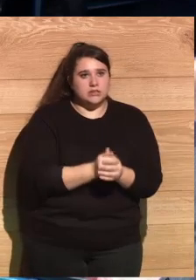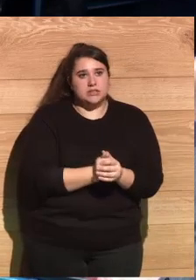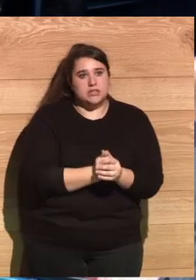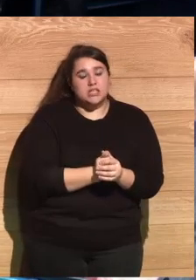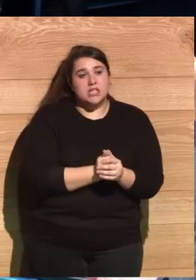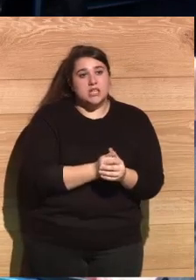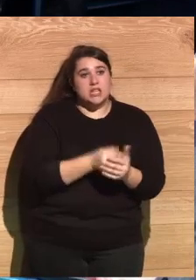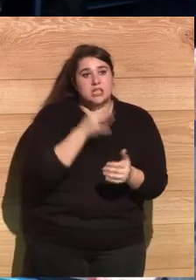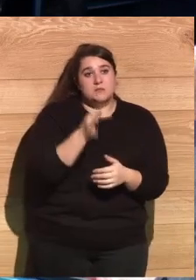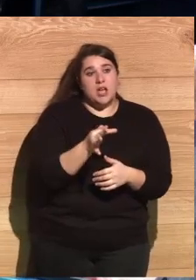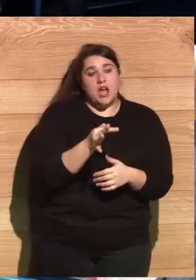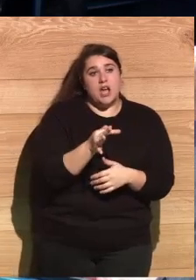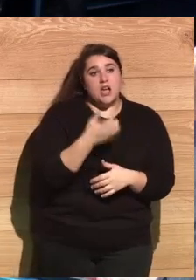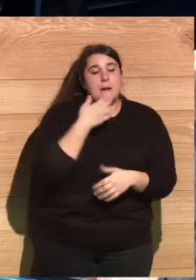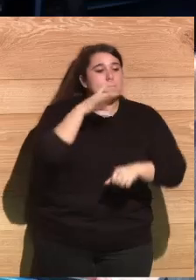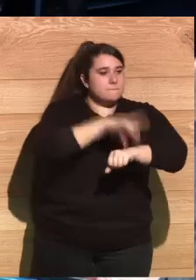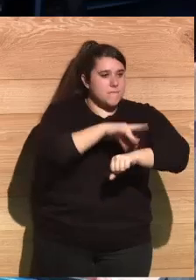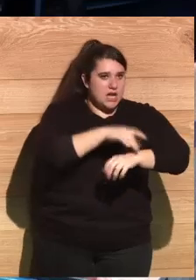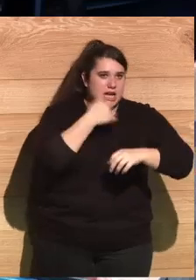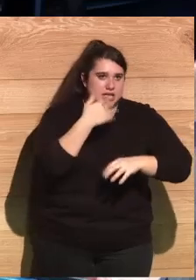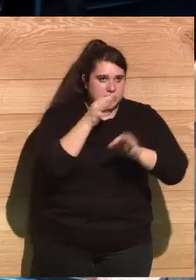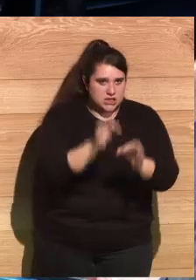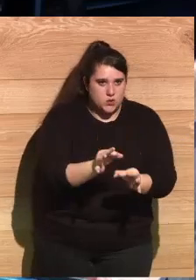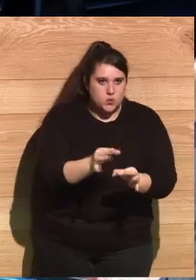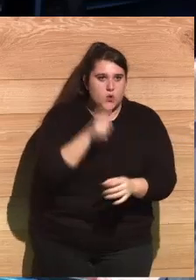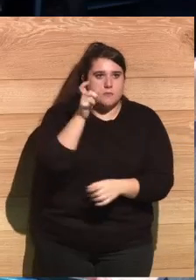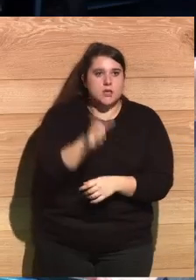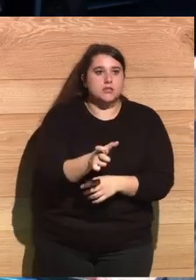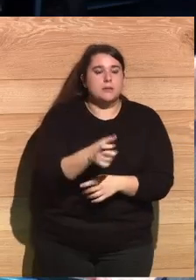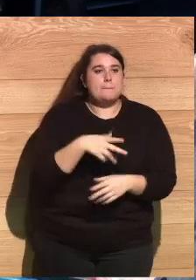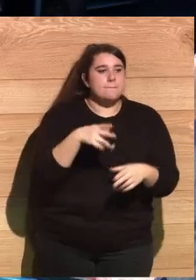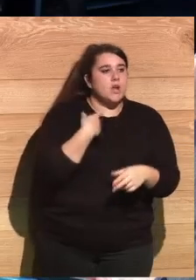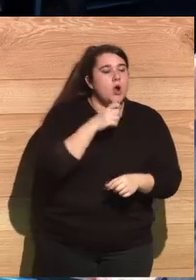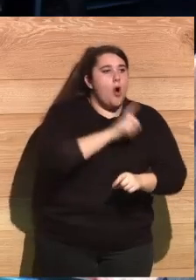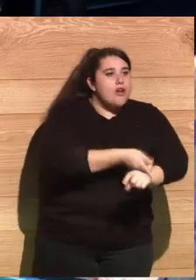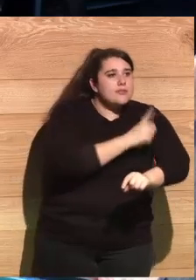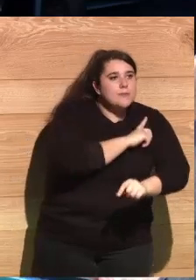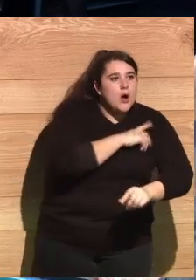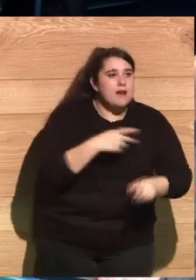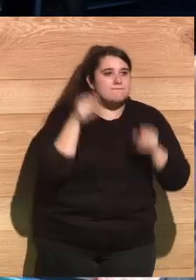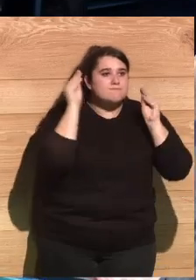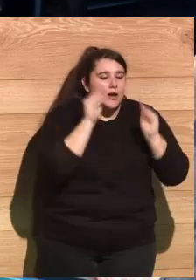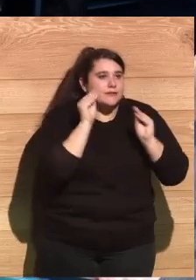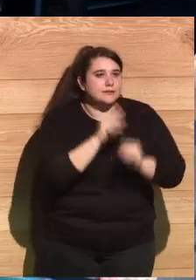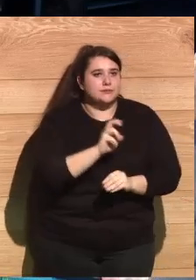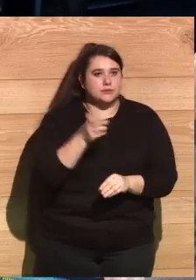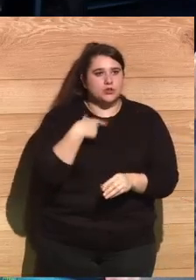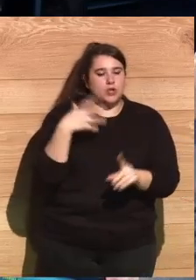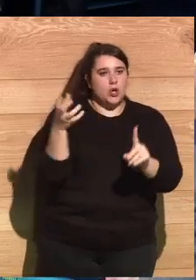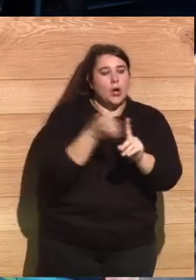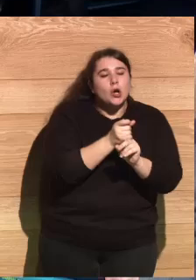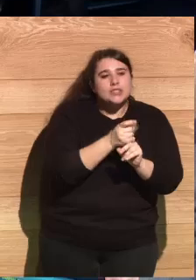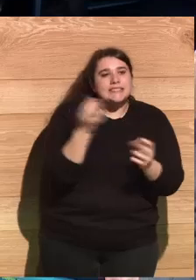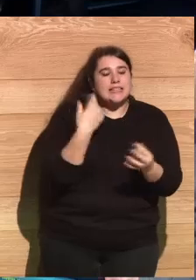Y seguramente será un médico, será alguien que, bueno, médico, entrenadores deportivos. He encontrado